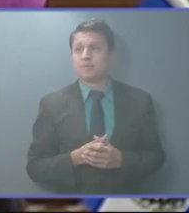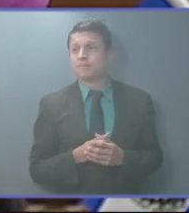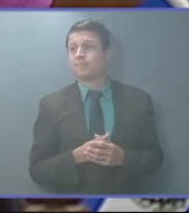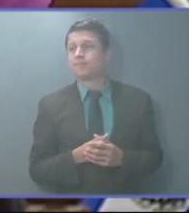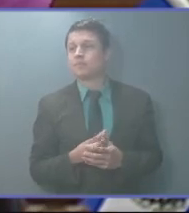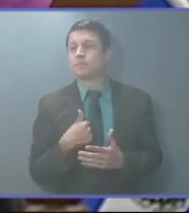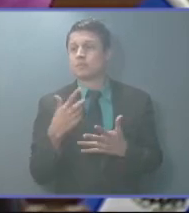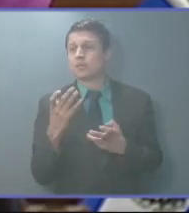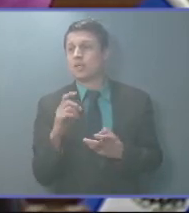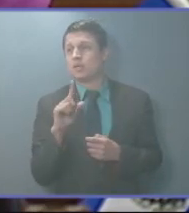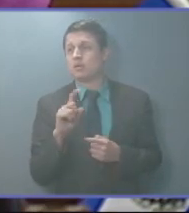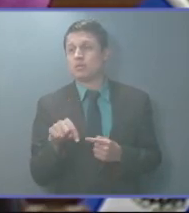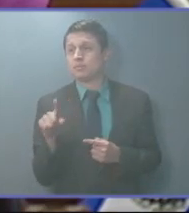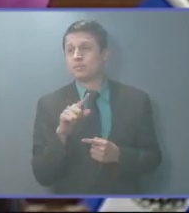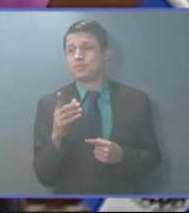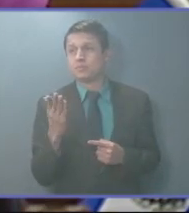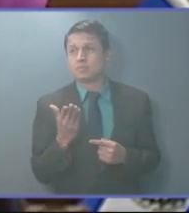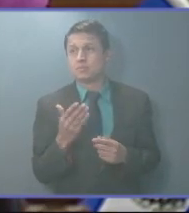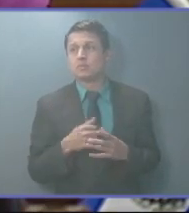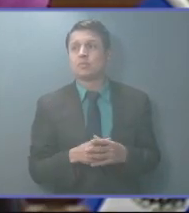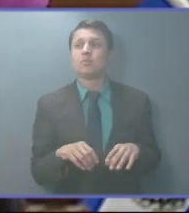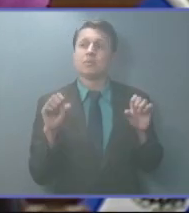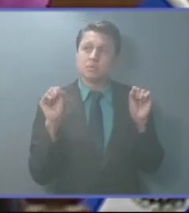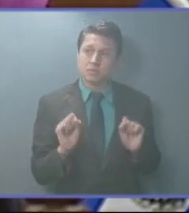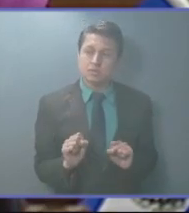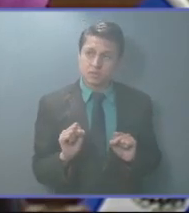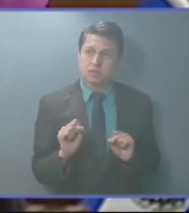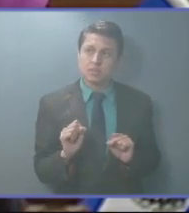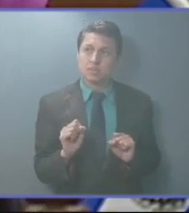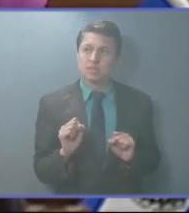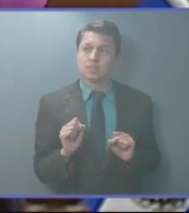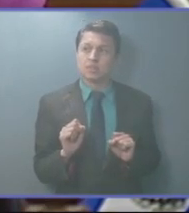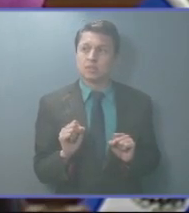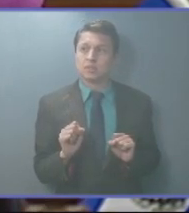quisiera que pudieran usted